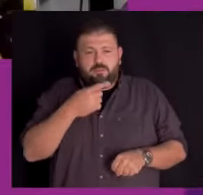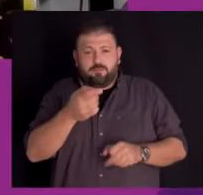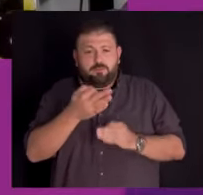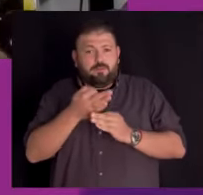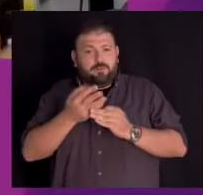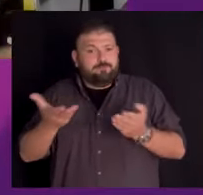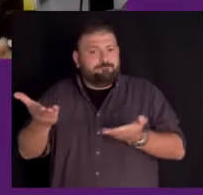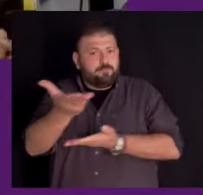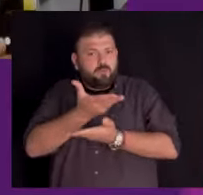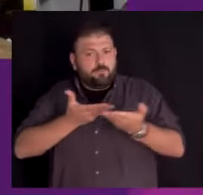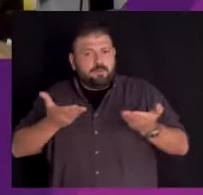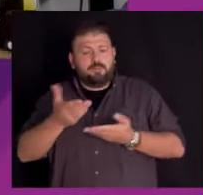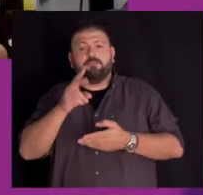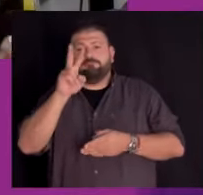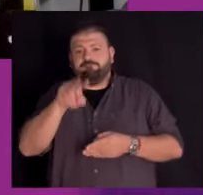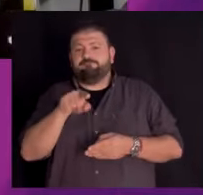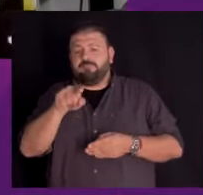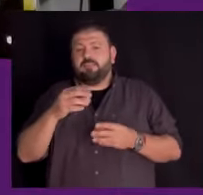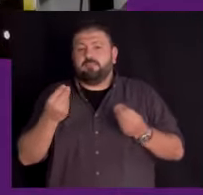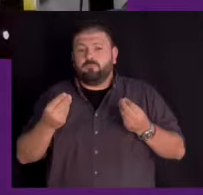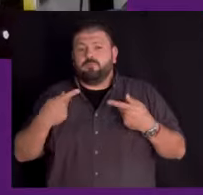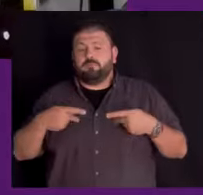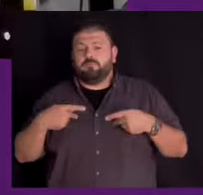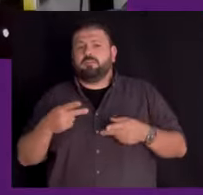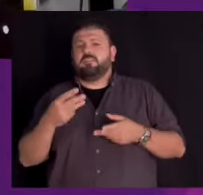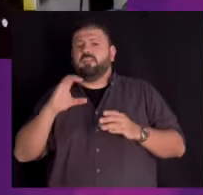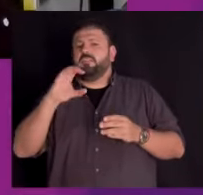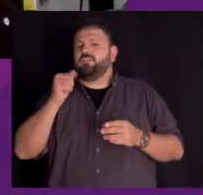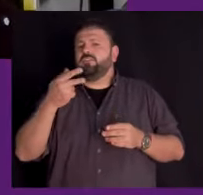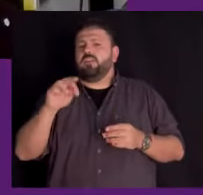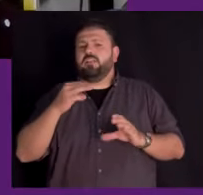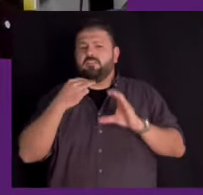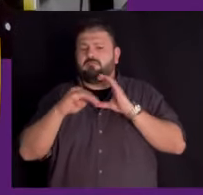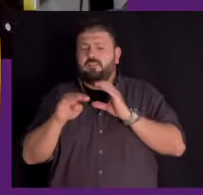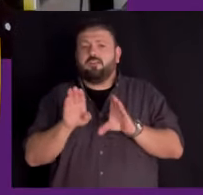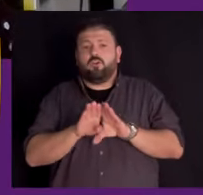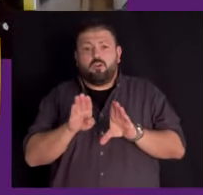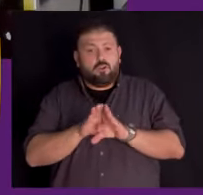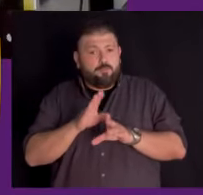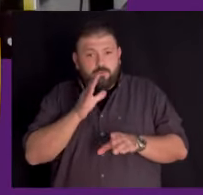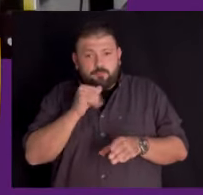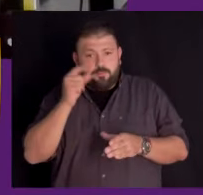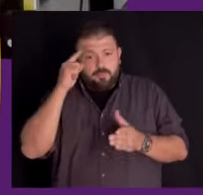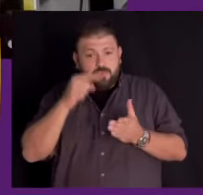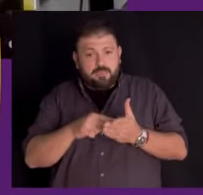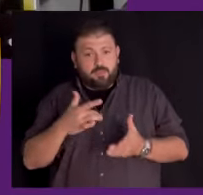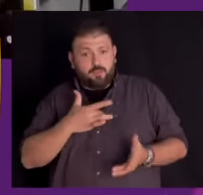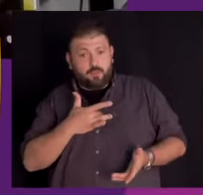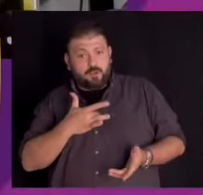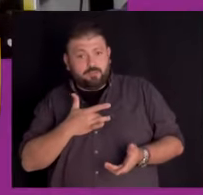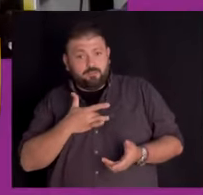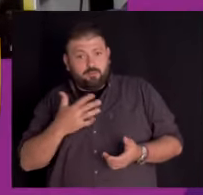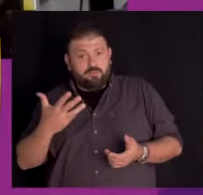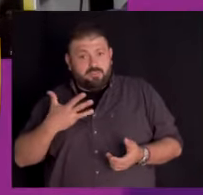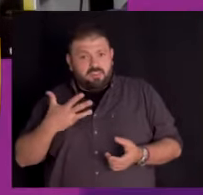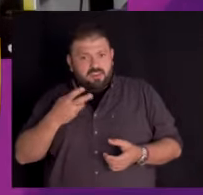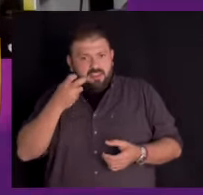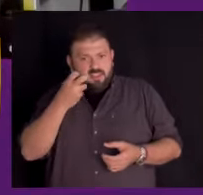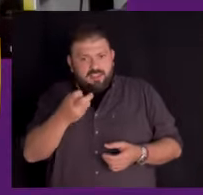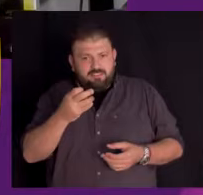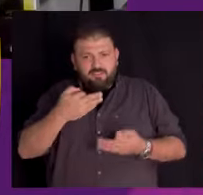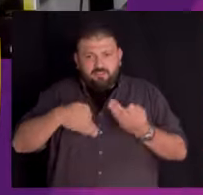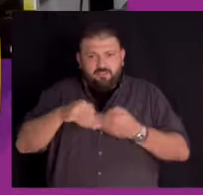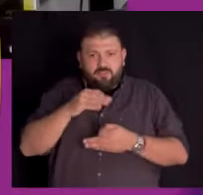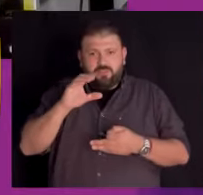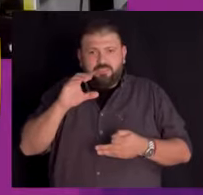de hecho, justamente en el chat, nos están mencionando que no pueden creer que nuestro corazón, por ejemplo, tenga este tipo de